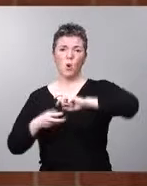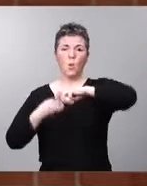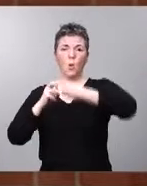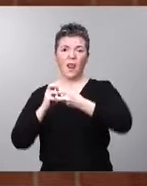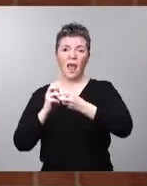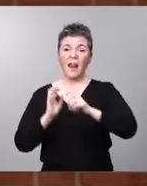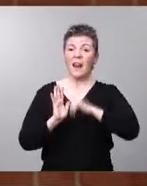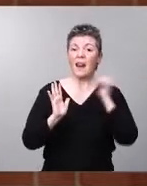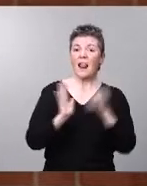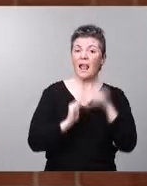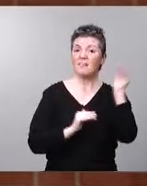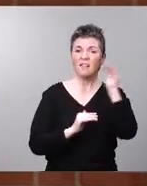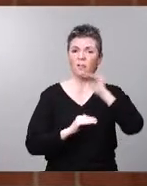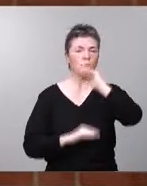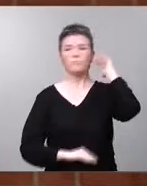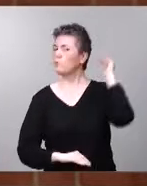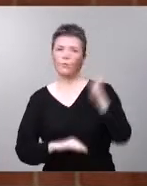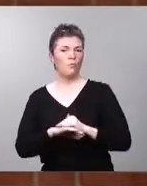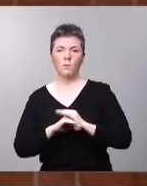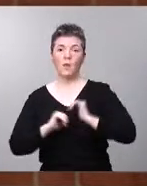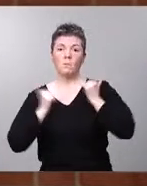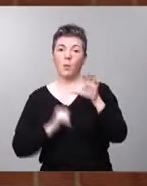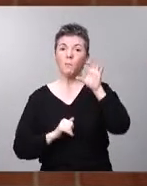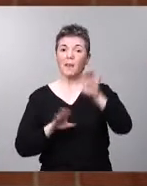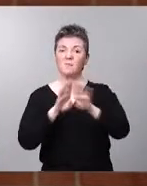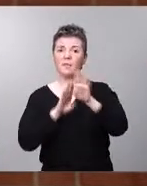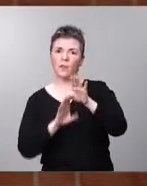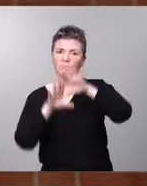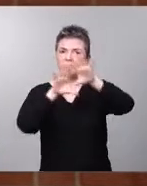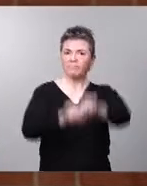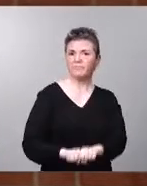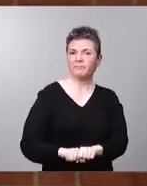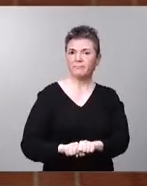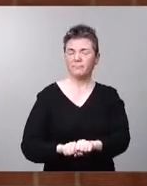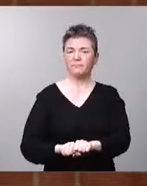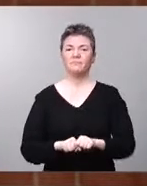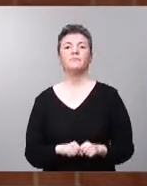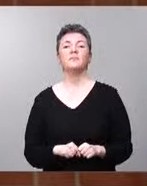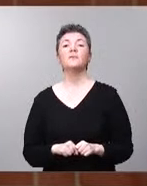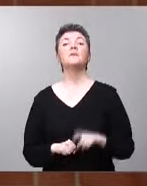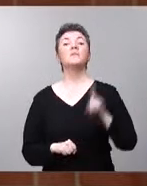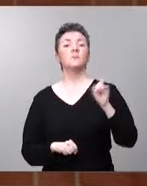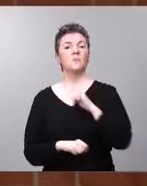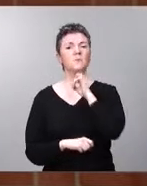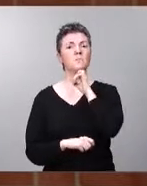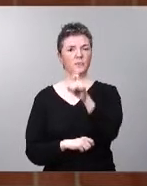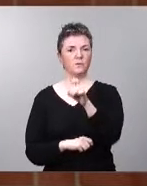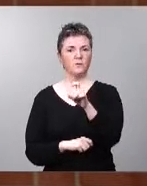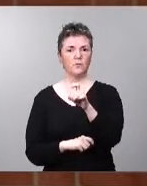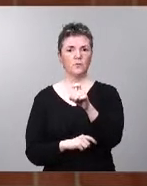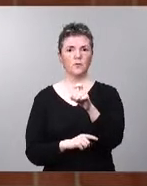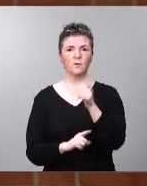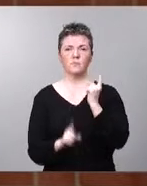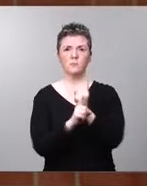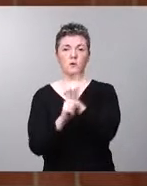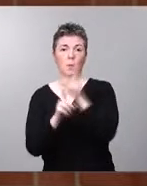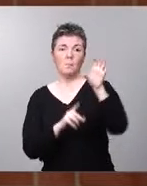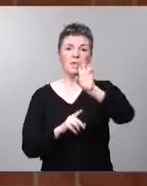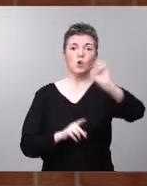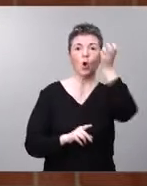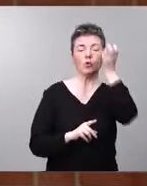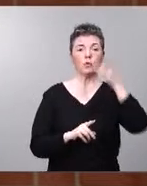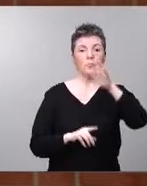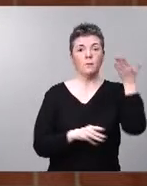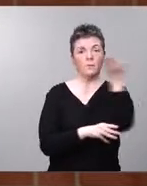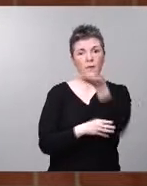y ha comenzado la invasión de un país vecino al tiempo que ha amenazado con represalias a cualquier otra nación que socorra al